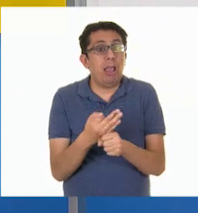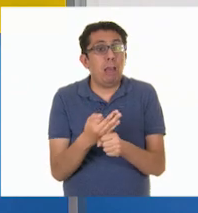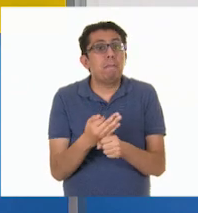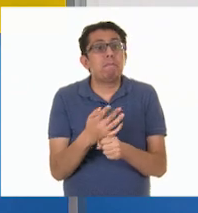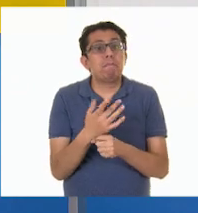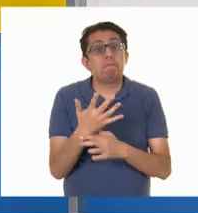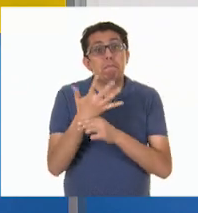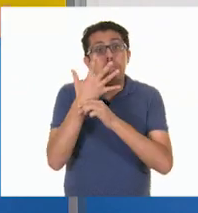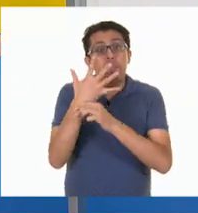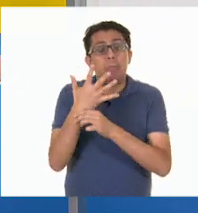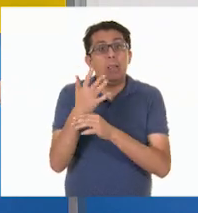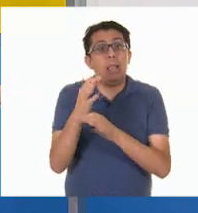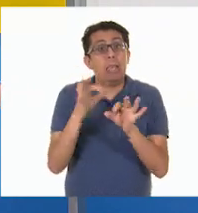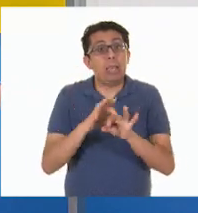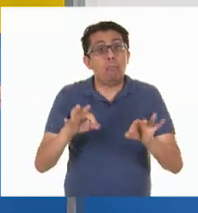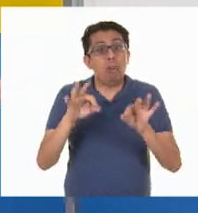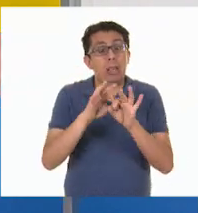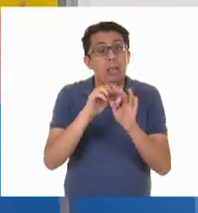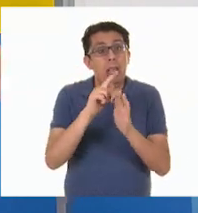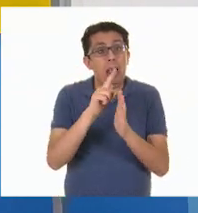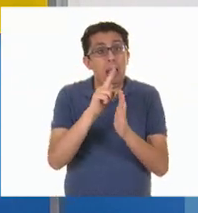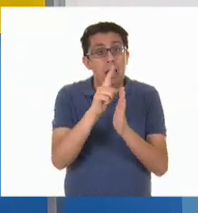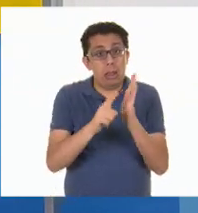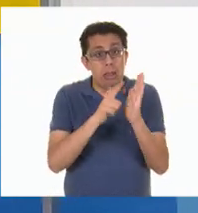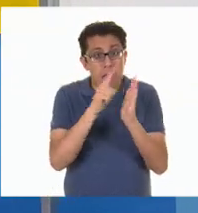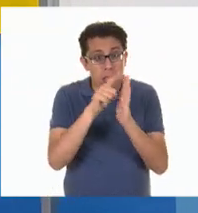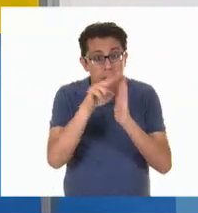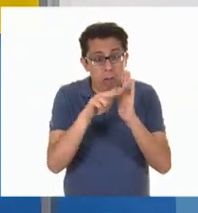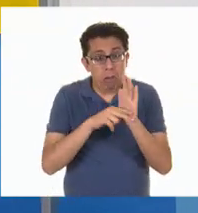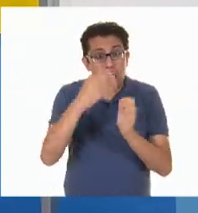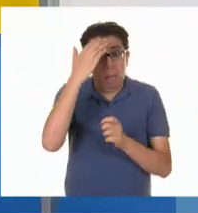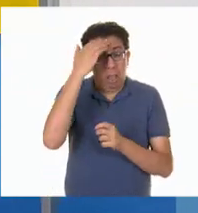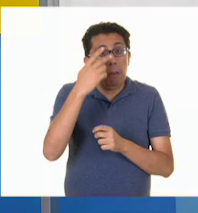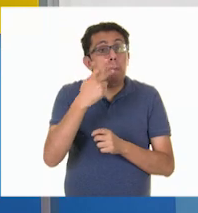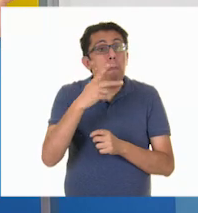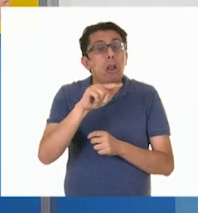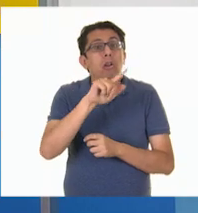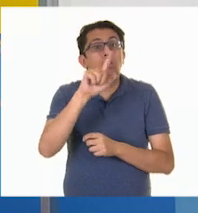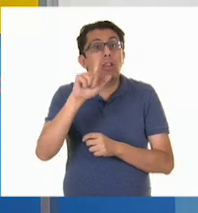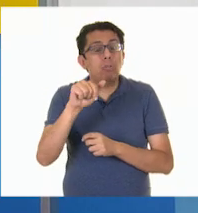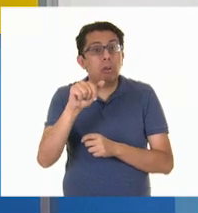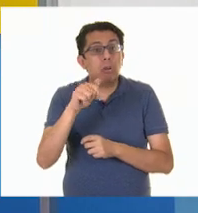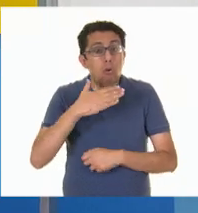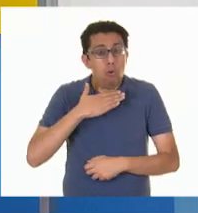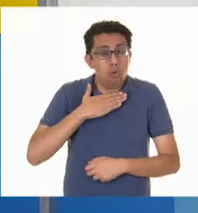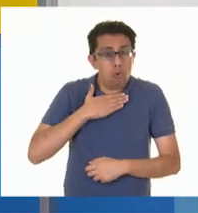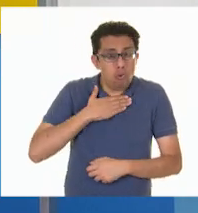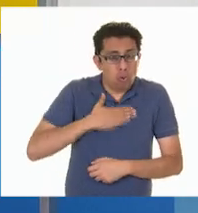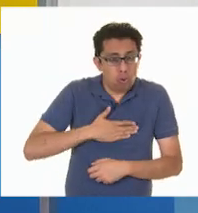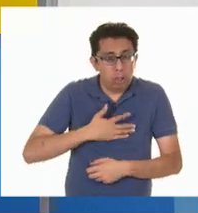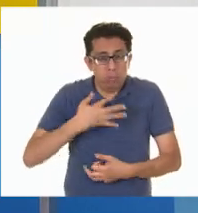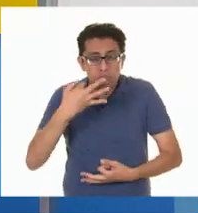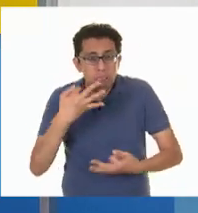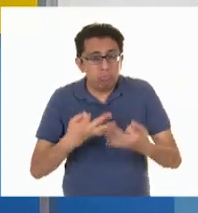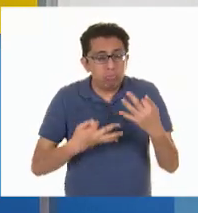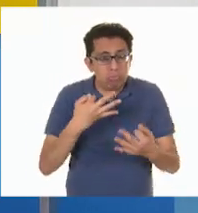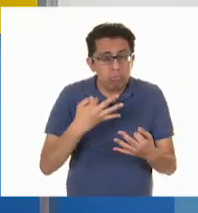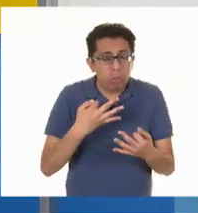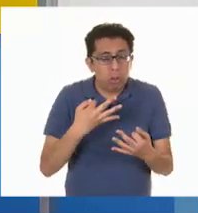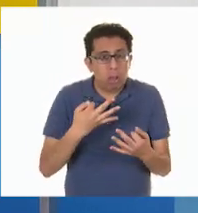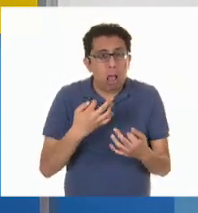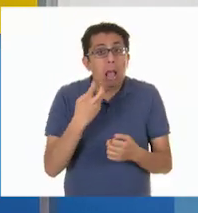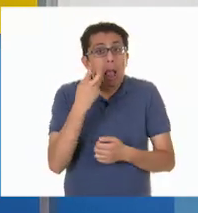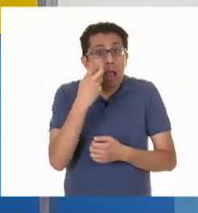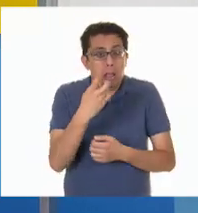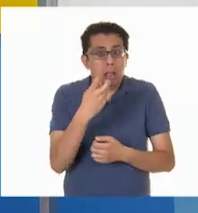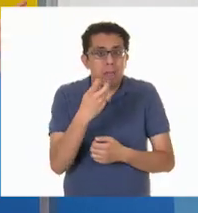importante que se conozcan las leyes y normas, pero la situación que viene después, que es la impartición de justicia, es decir, la aplicación de las leyes,